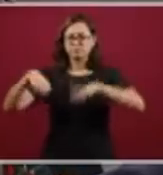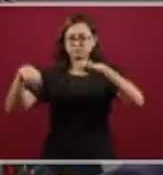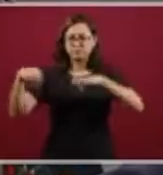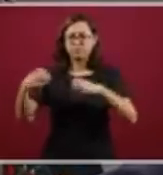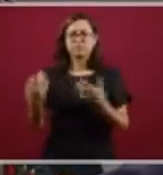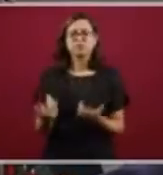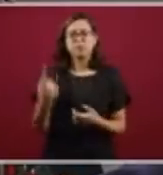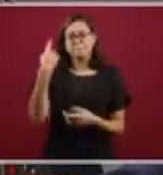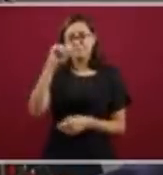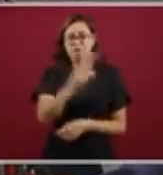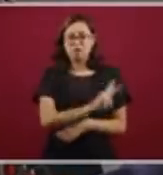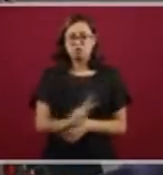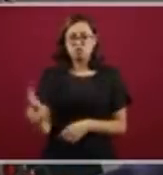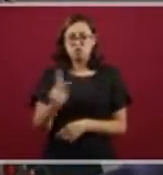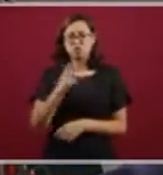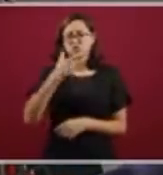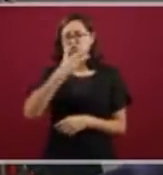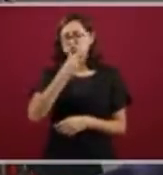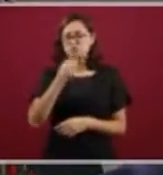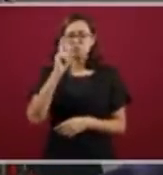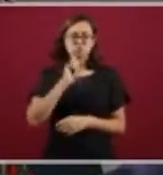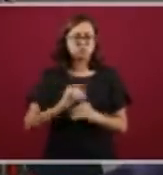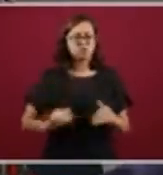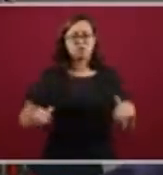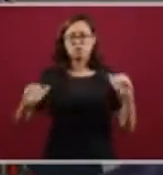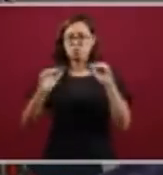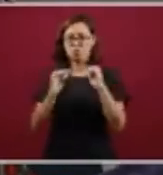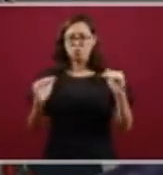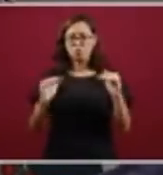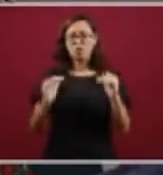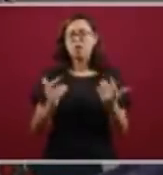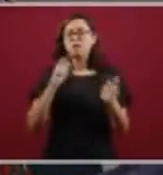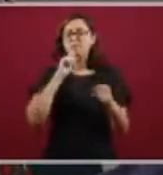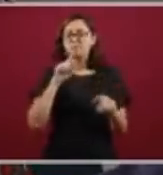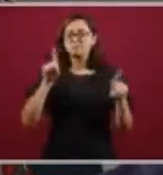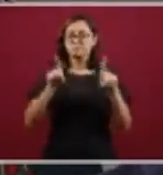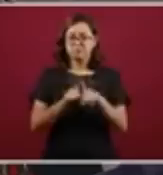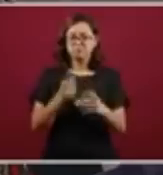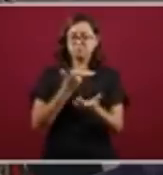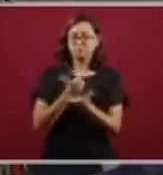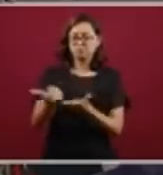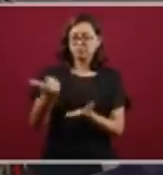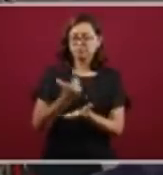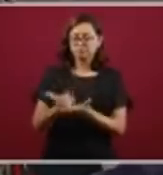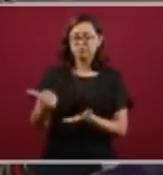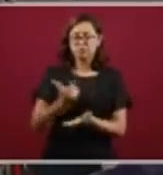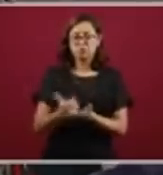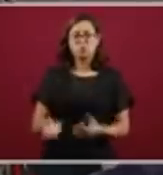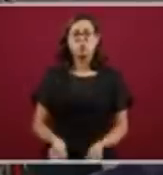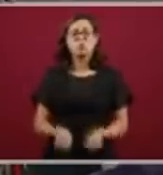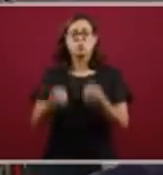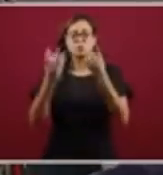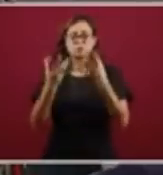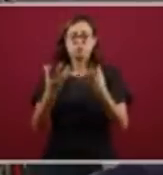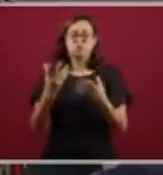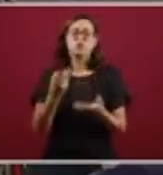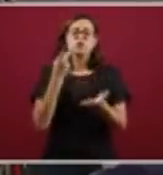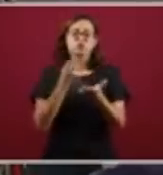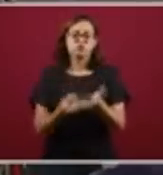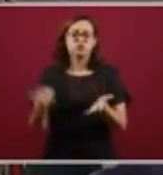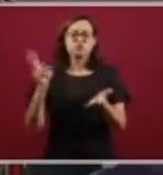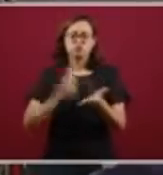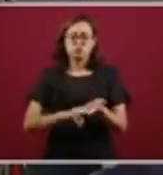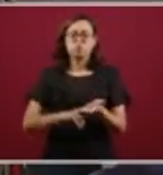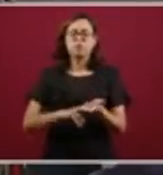pensión universal y que el monto, como ya lo expresó el presidente y nuestra secretaria de Bienestar, se ha aumentado porque